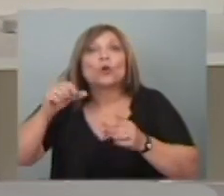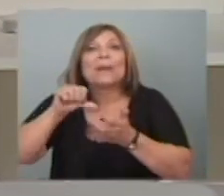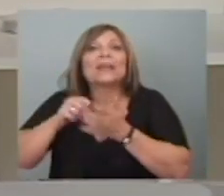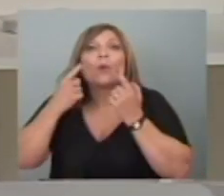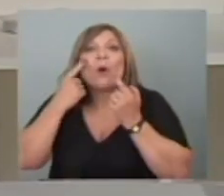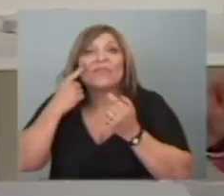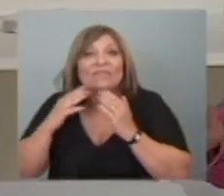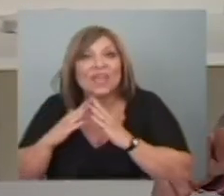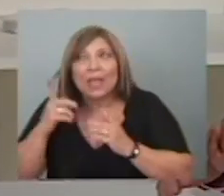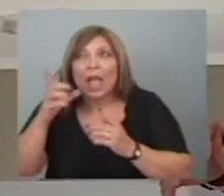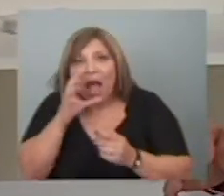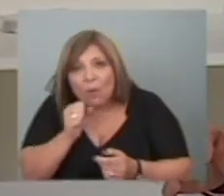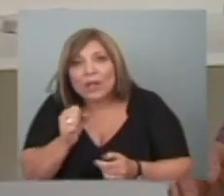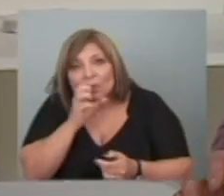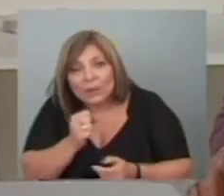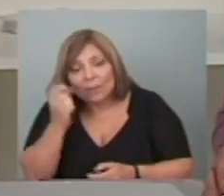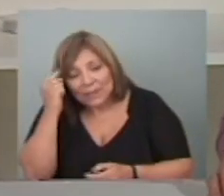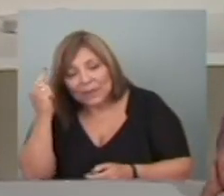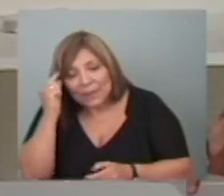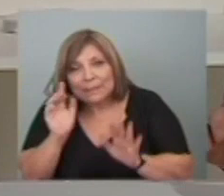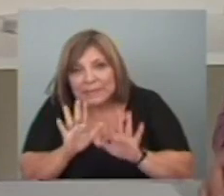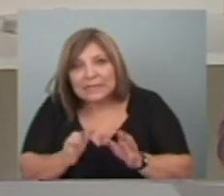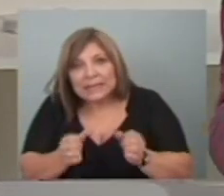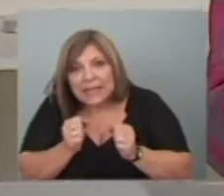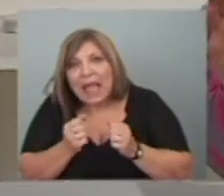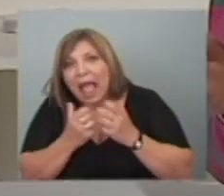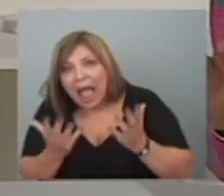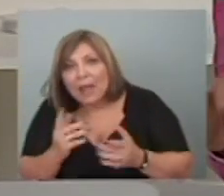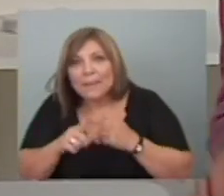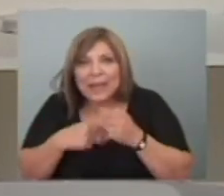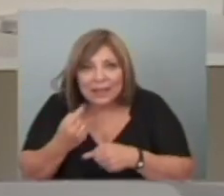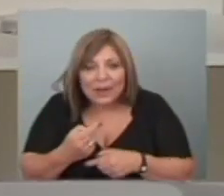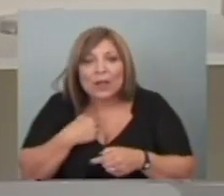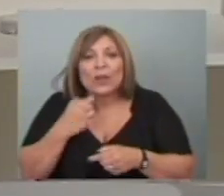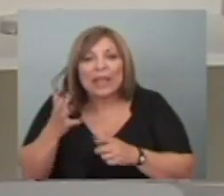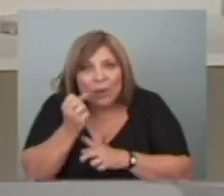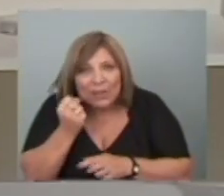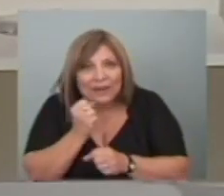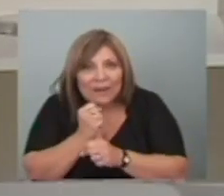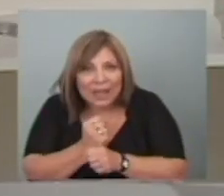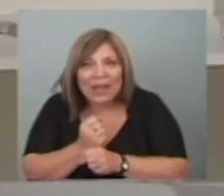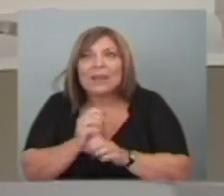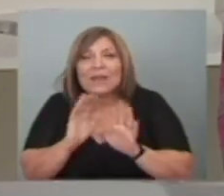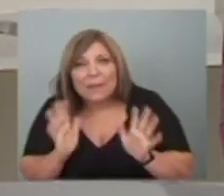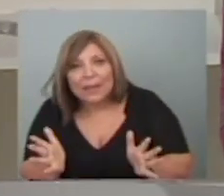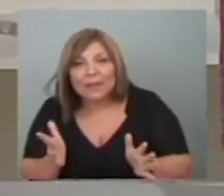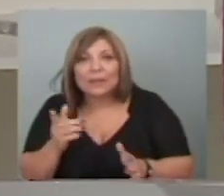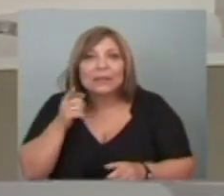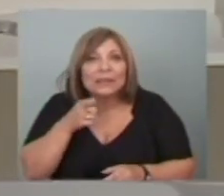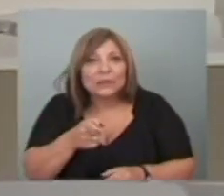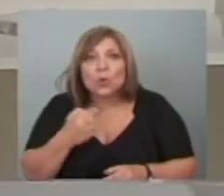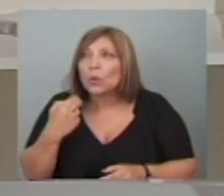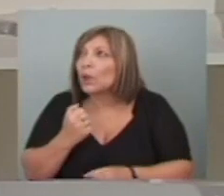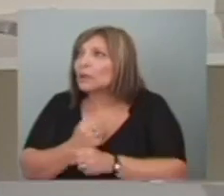gente que aguantó y aguantó pensando, no, pero algo va a salir, pero mañana voy a encontrar un trabajo, algo va a pasar, y eso, algo